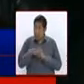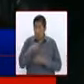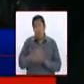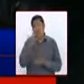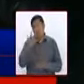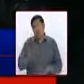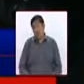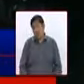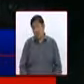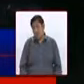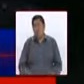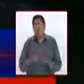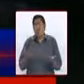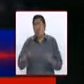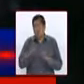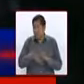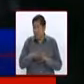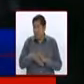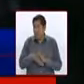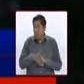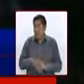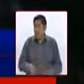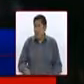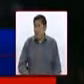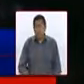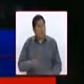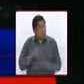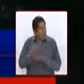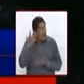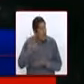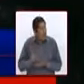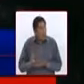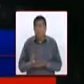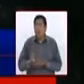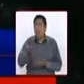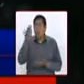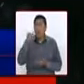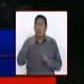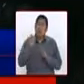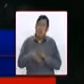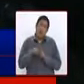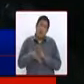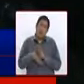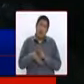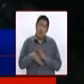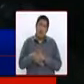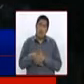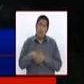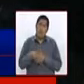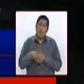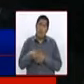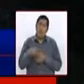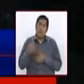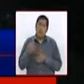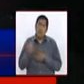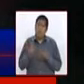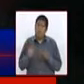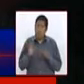Sí. ¿Cómo es, más barato? Más caro. ¿Más caro les dan? Sí, han estado barato, pero han hecho más